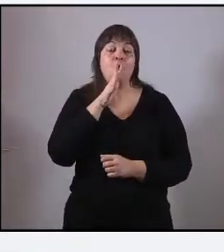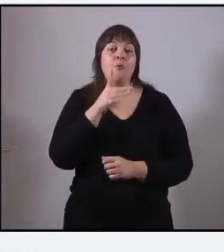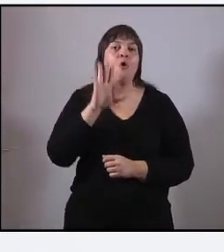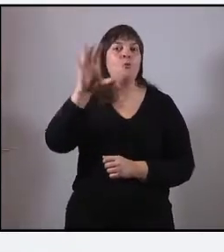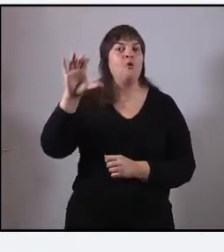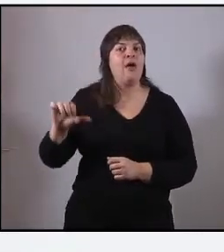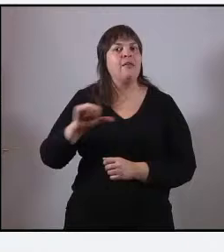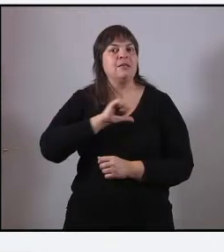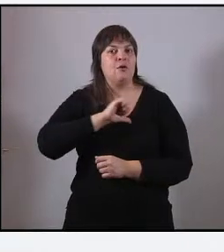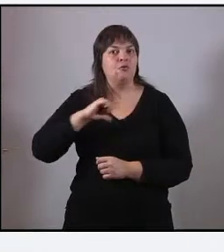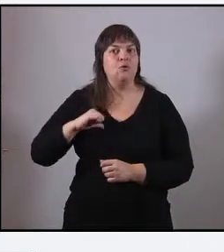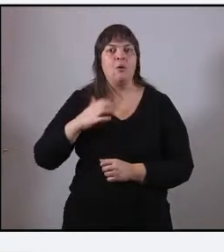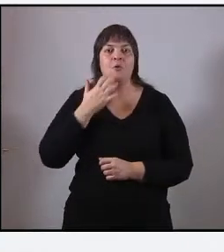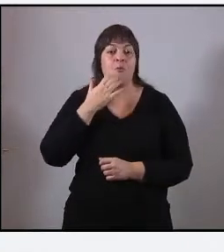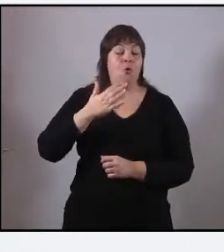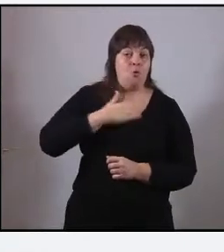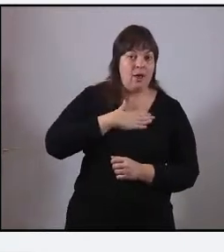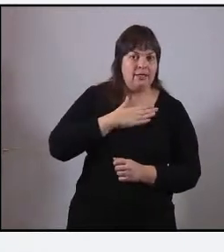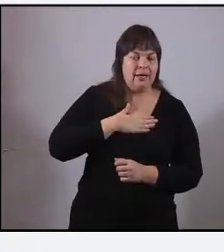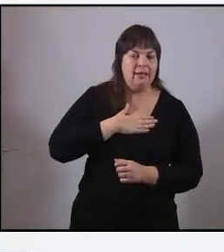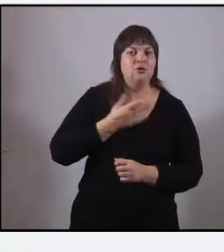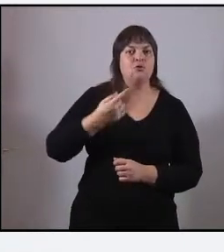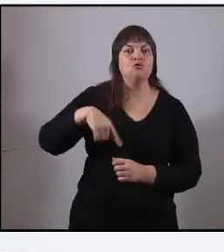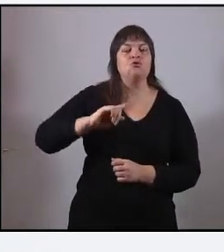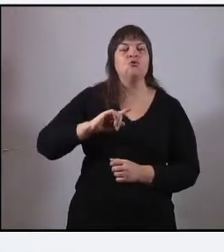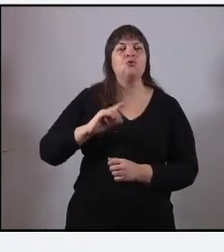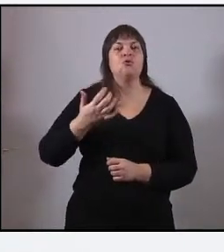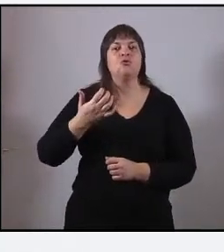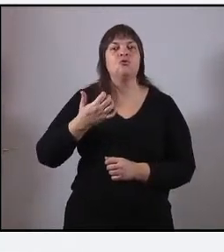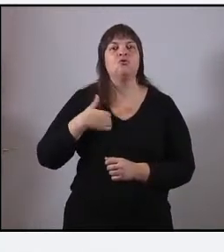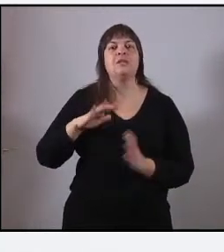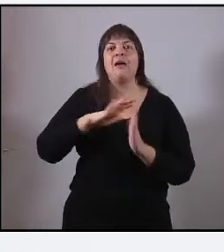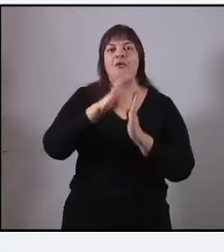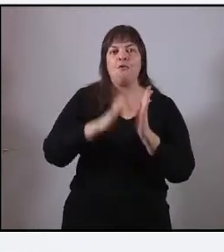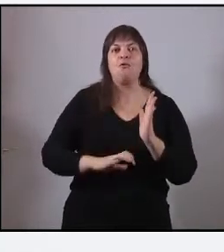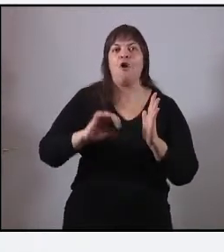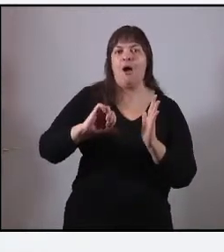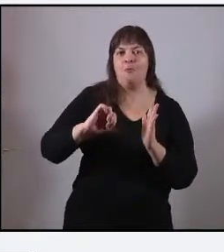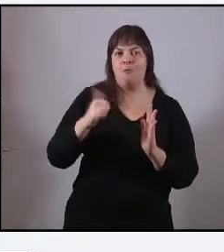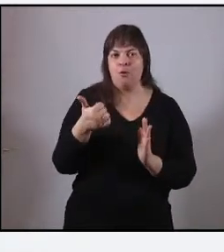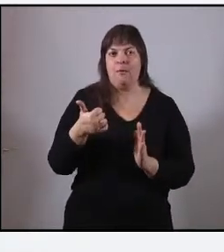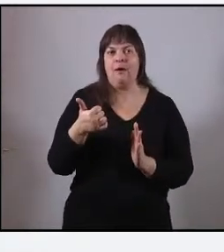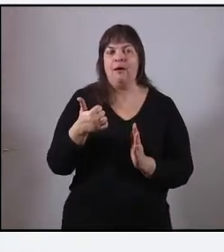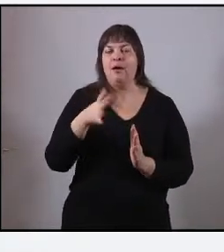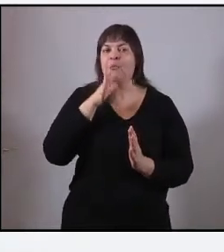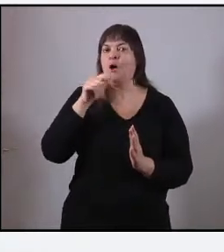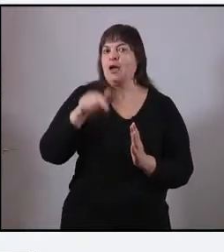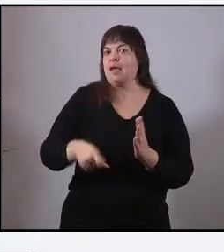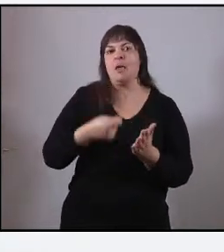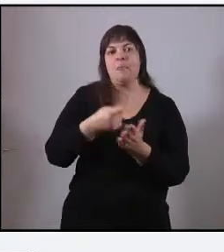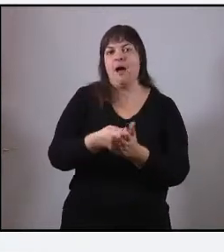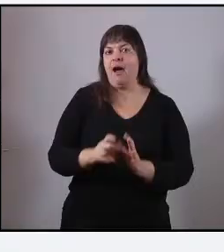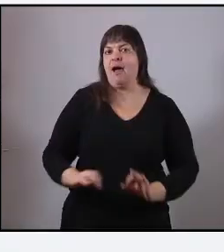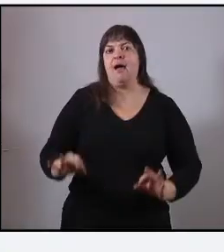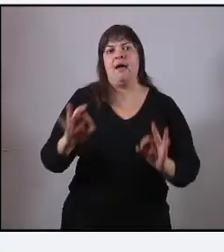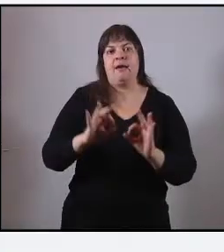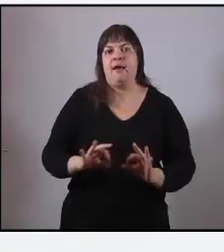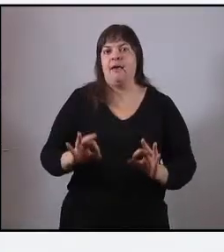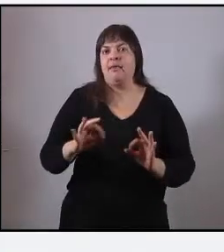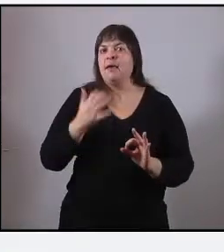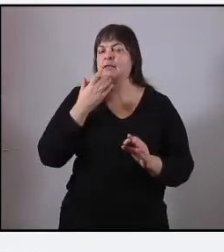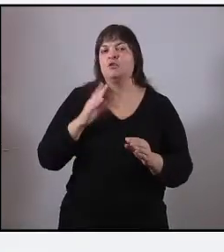comunidades autónomas, como la nuestra, hemos aprobado una deducción para que aquí nadie tenga que pagar cuando recibe una ayuda de